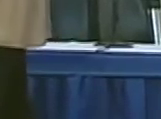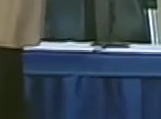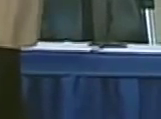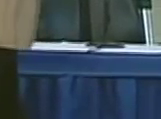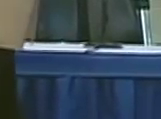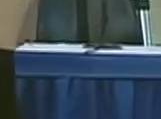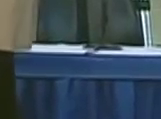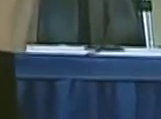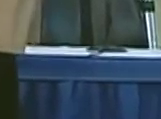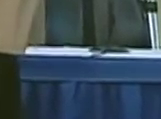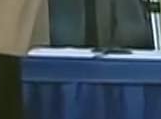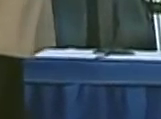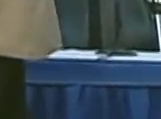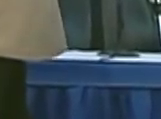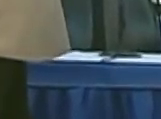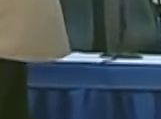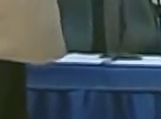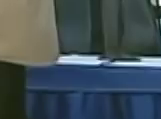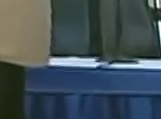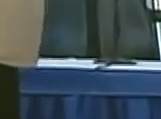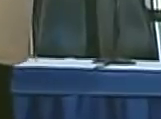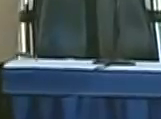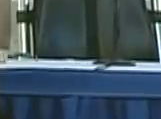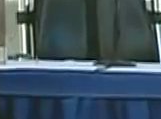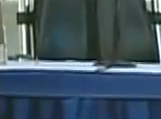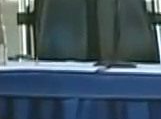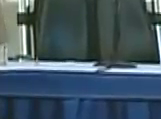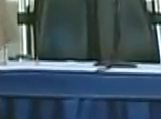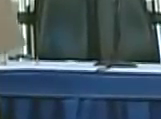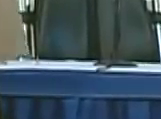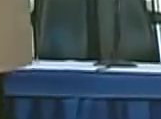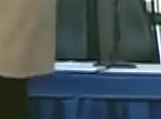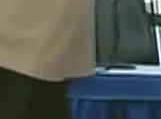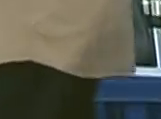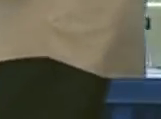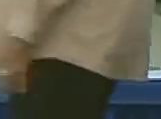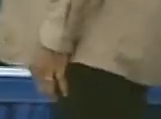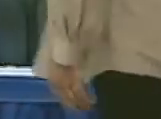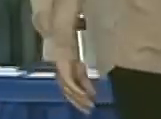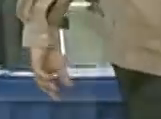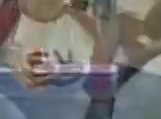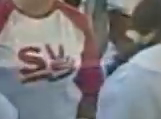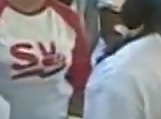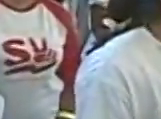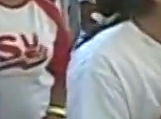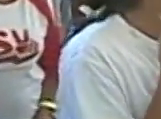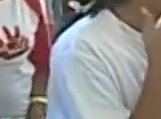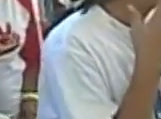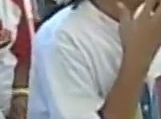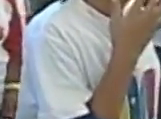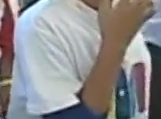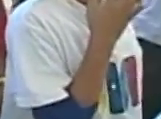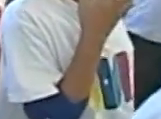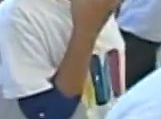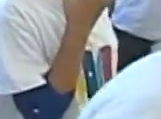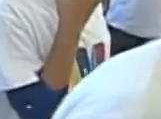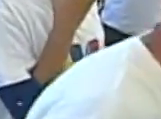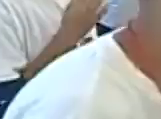decir que le doy las gracias por regalar por comer en mi cumpleaños. Bueno, que Dios te bendiga. Que Dios te bendiga.